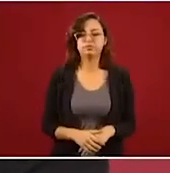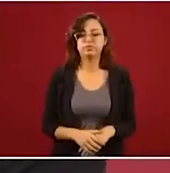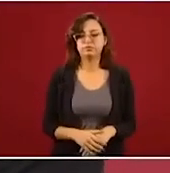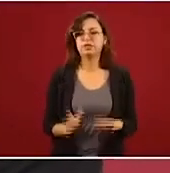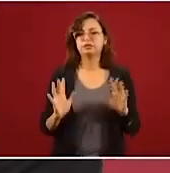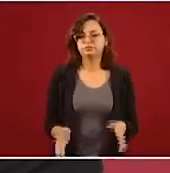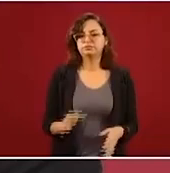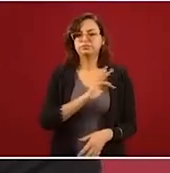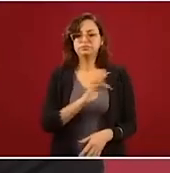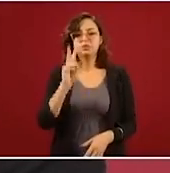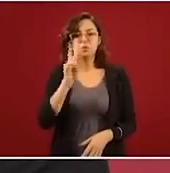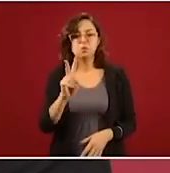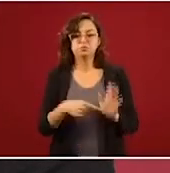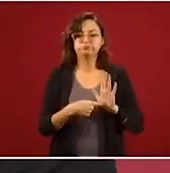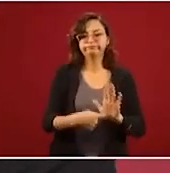reflejando,